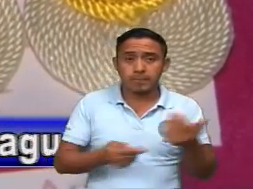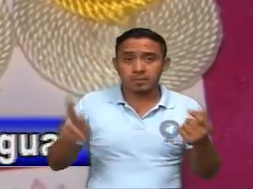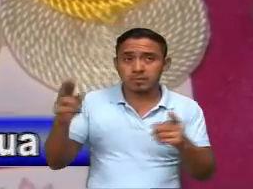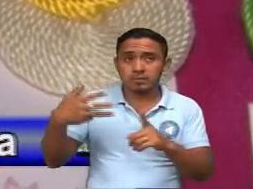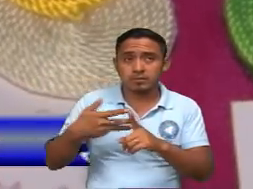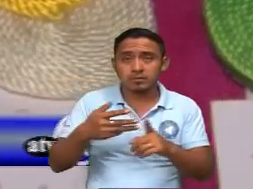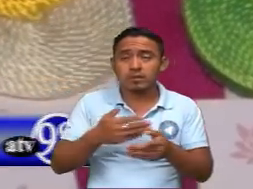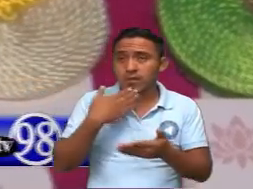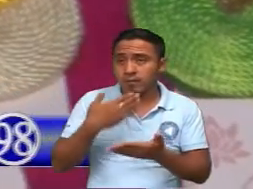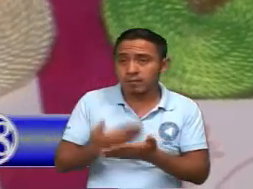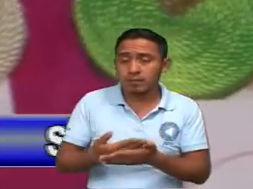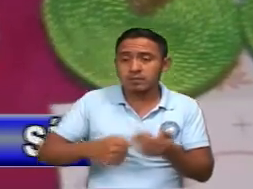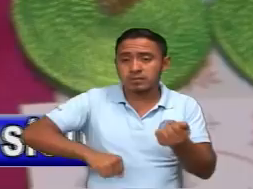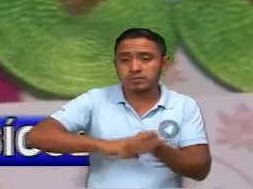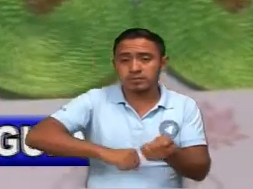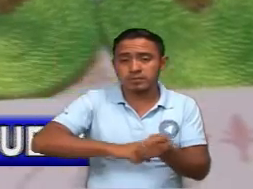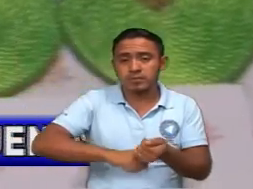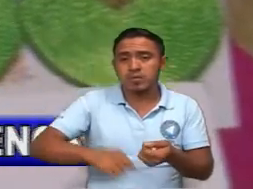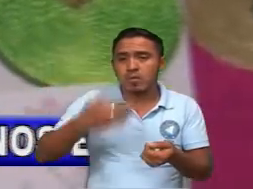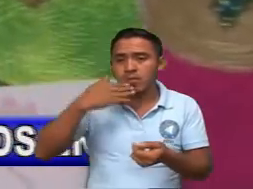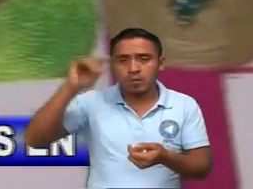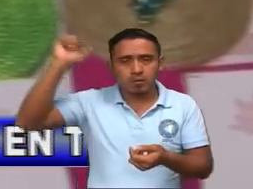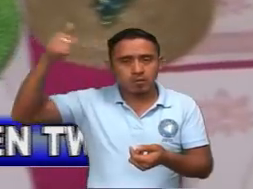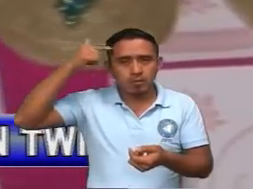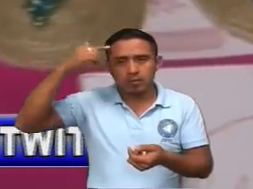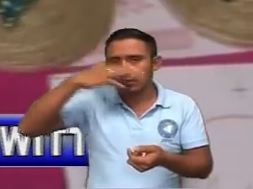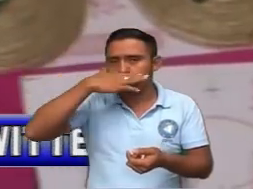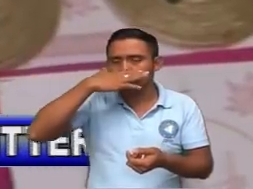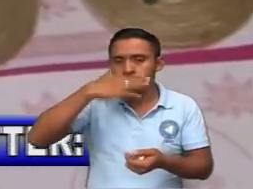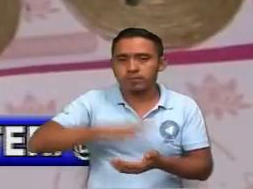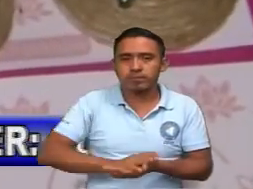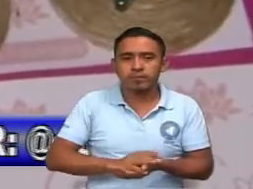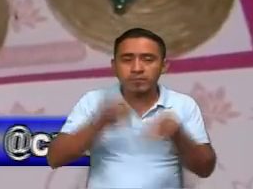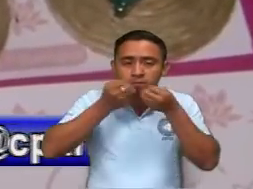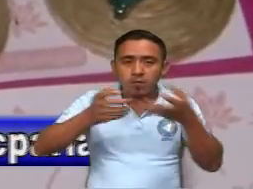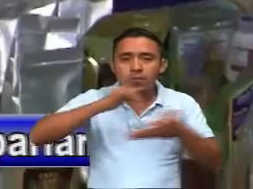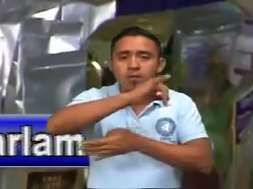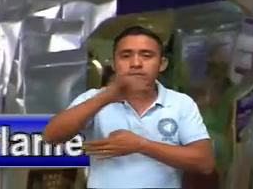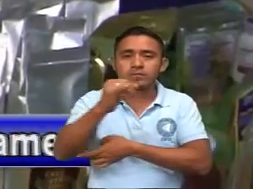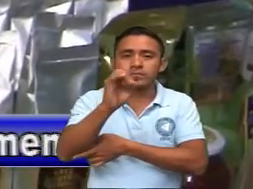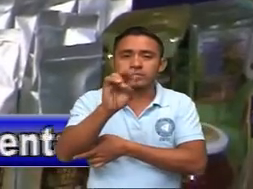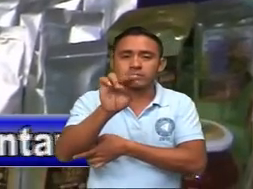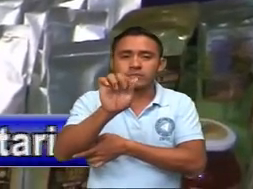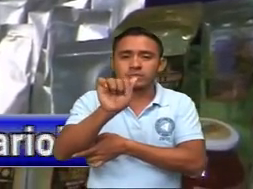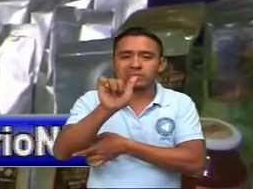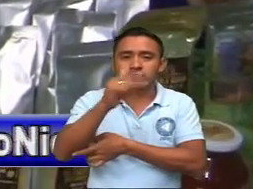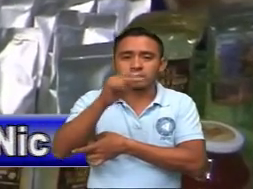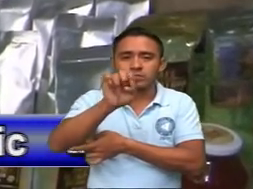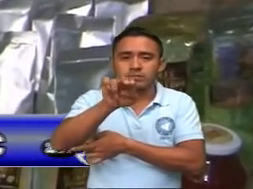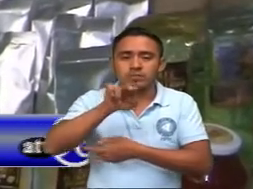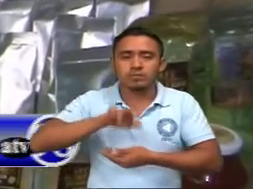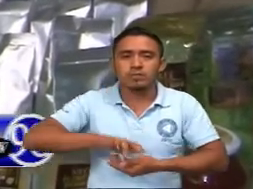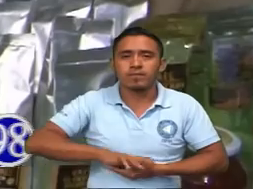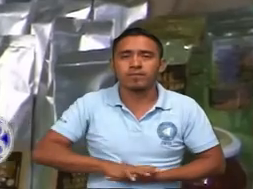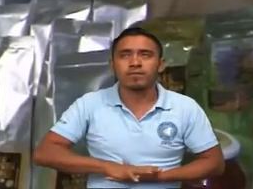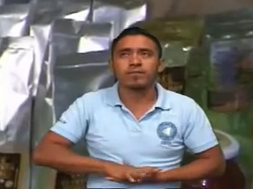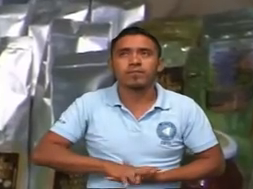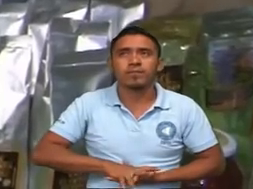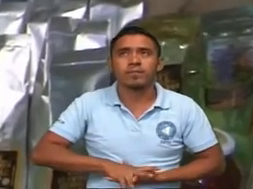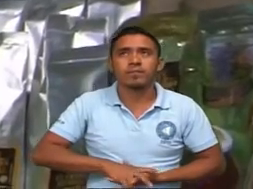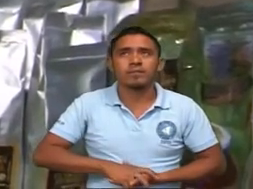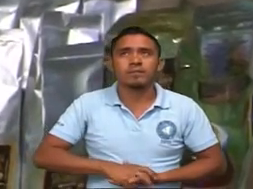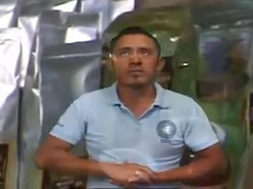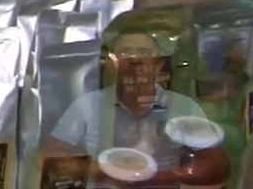regiones, gracias al apoyo decidido del buen gobierno sandinista. Con cámara de Rubén Castro, informó para el canal parlamentario Jonathan